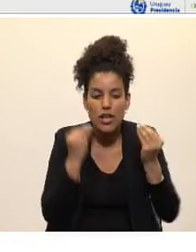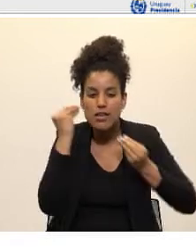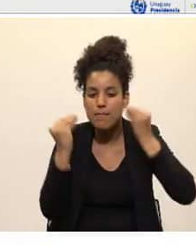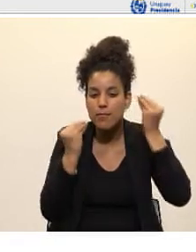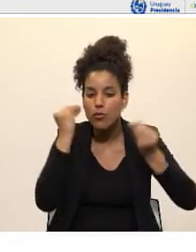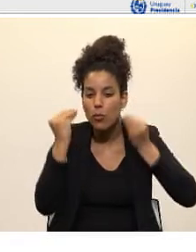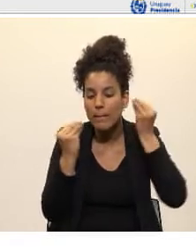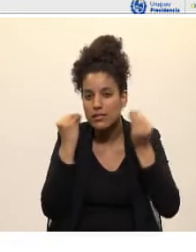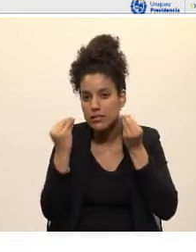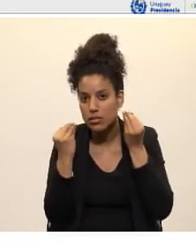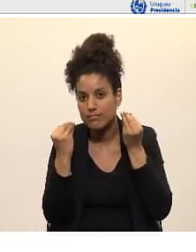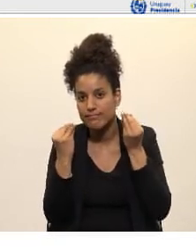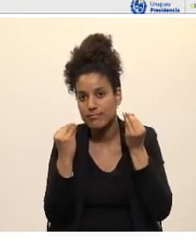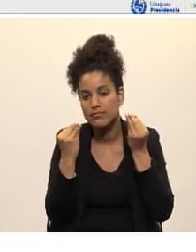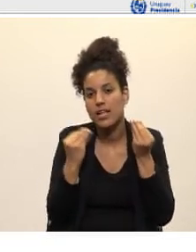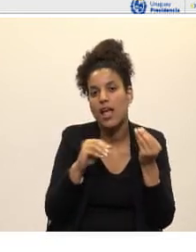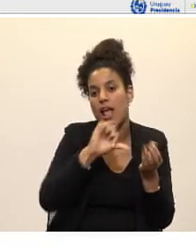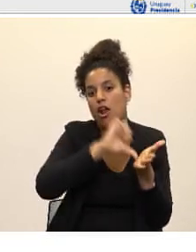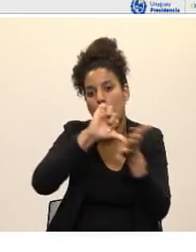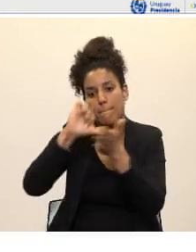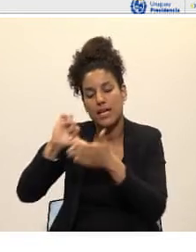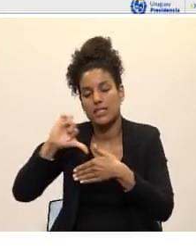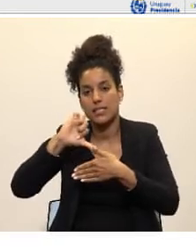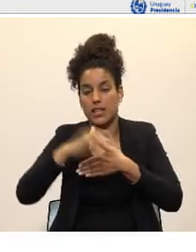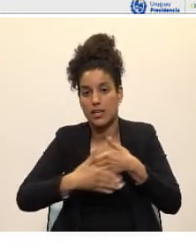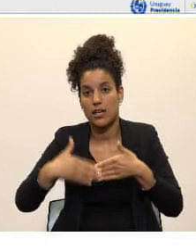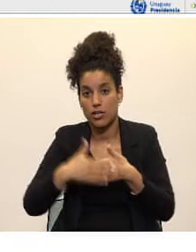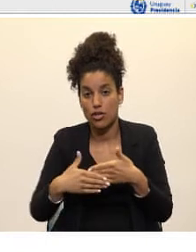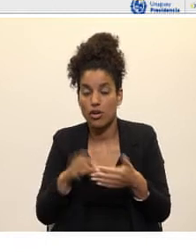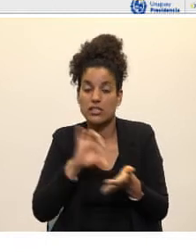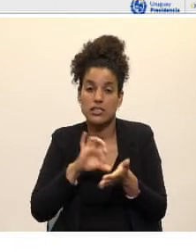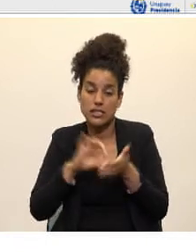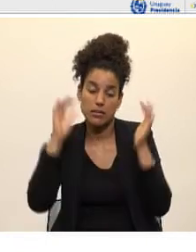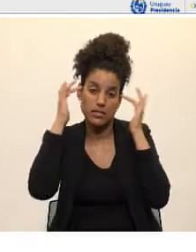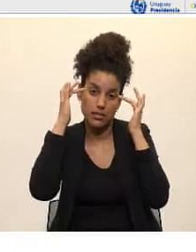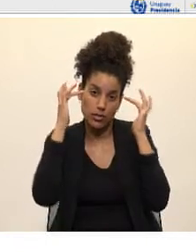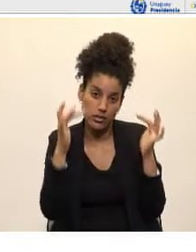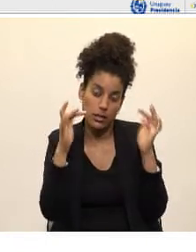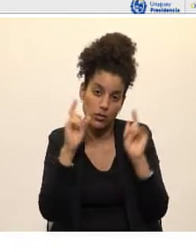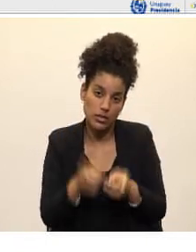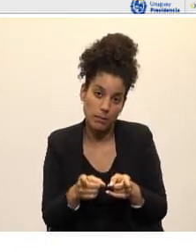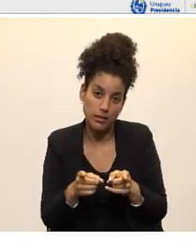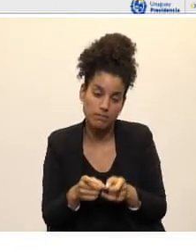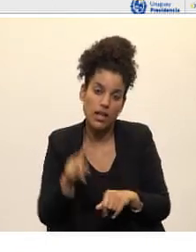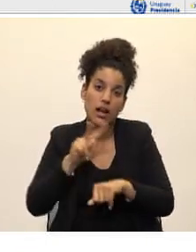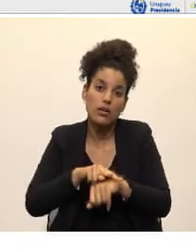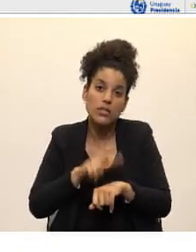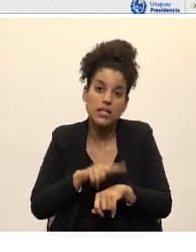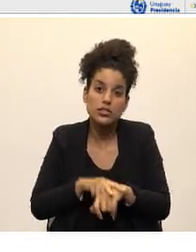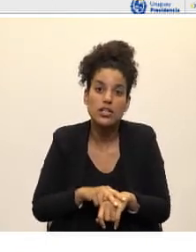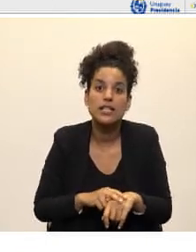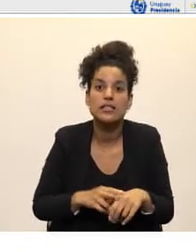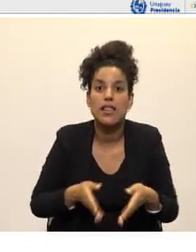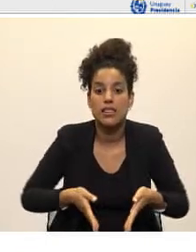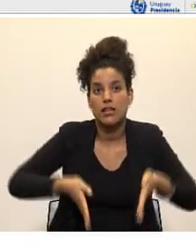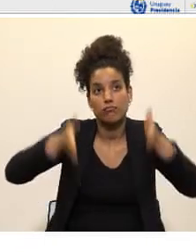de la región y en los sistemas educativos, por supuesto, también. Recomendaciones de infraestructura y equipamiento, bueno, esto